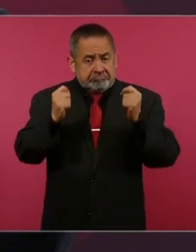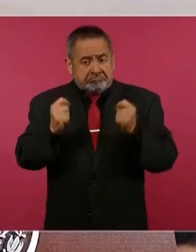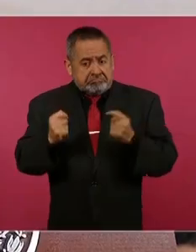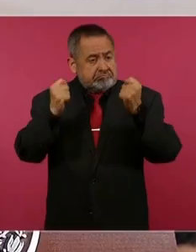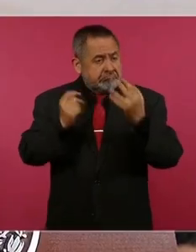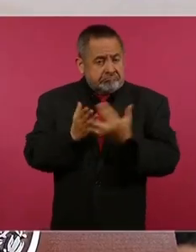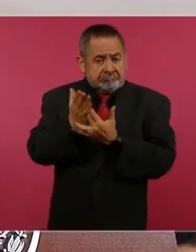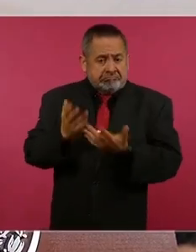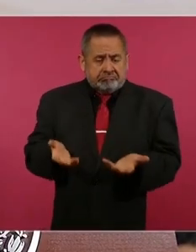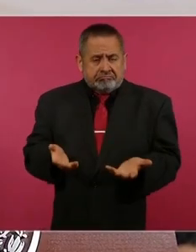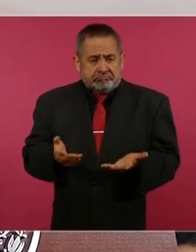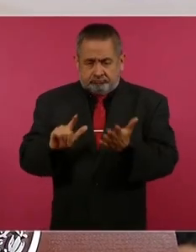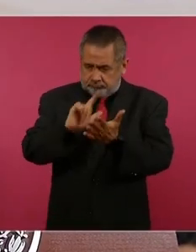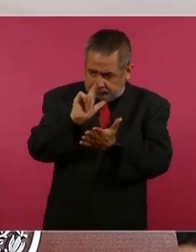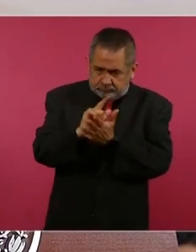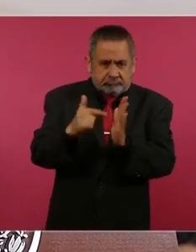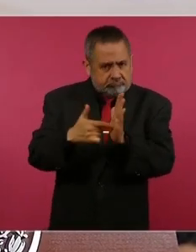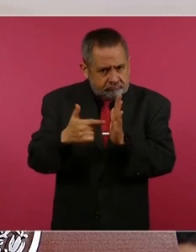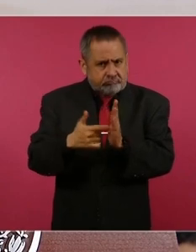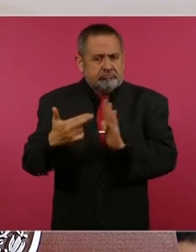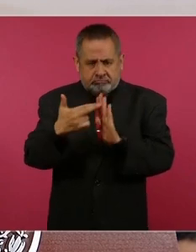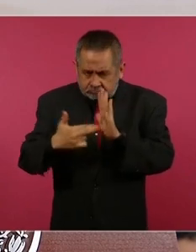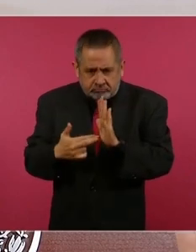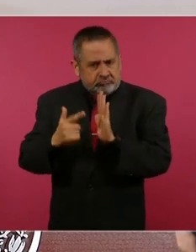regido por leyes, por normas.